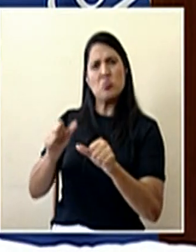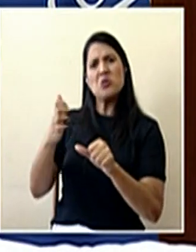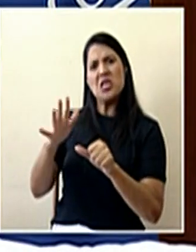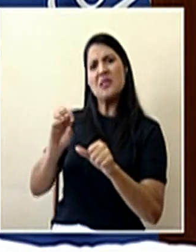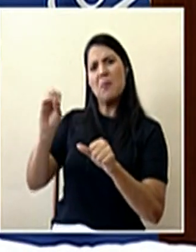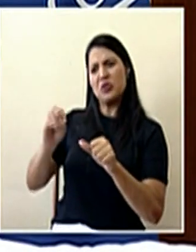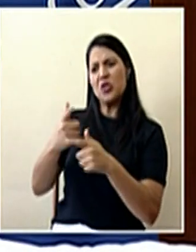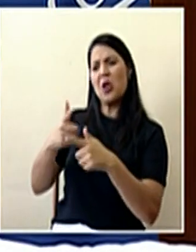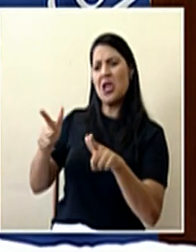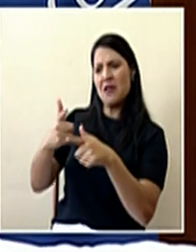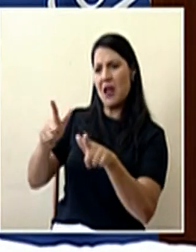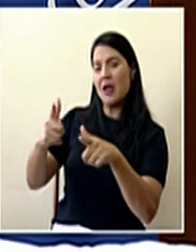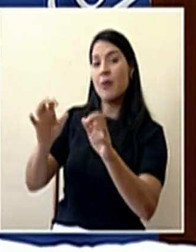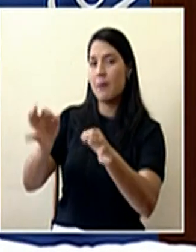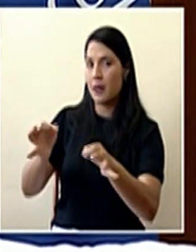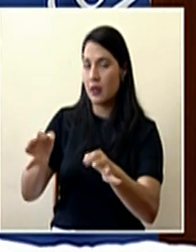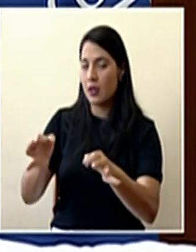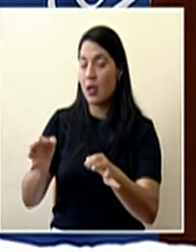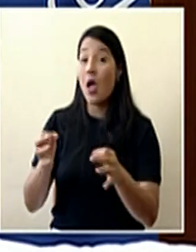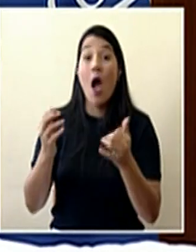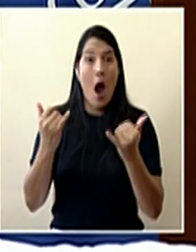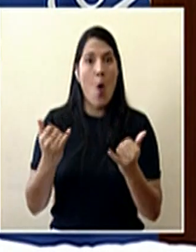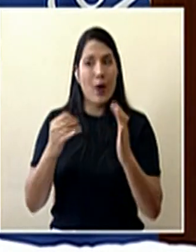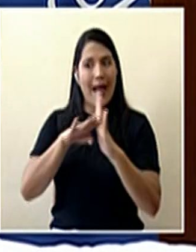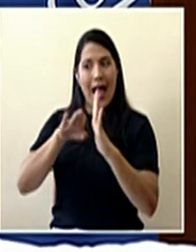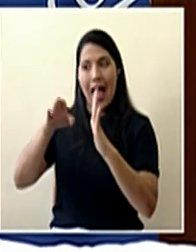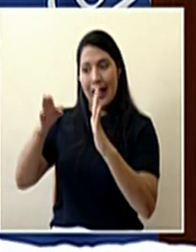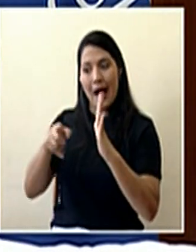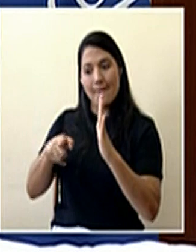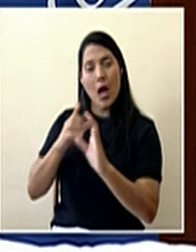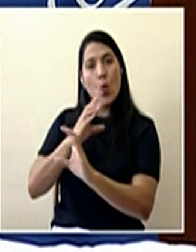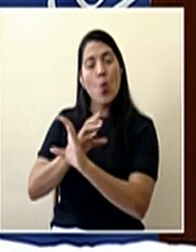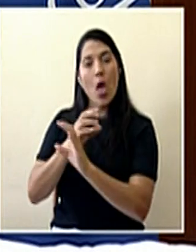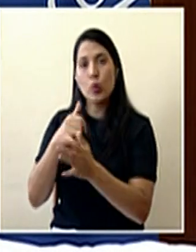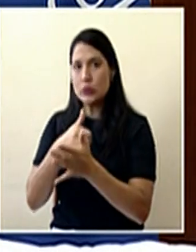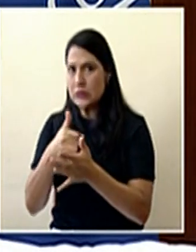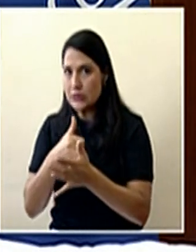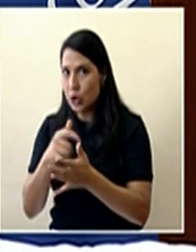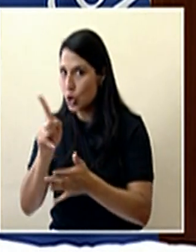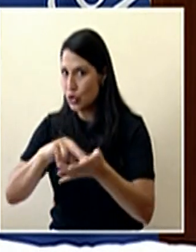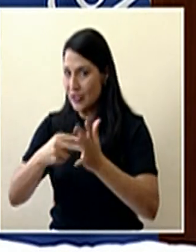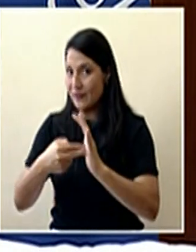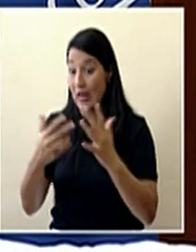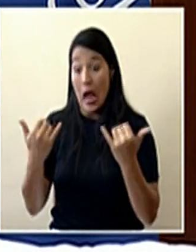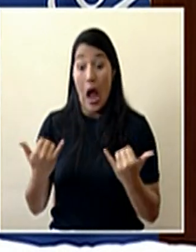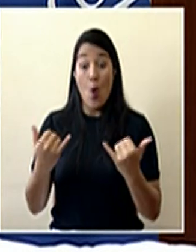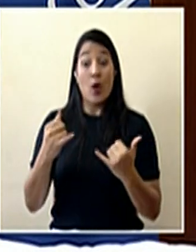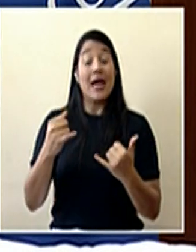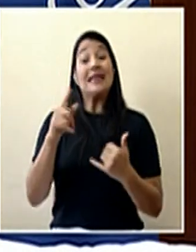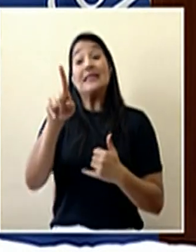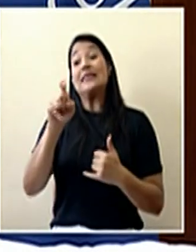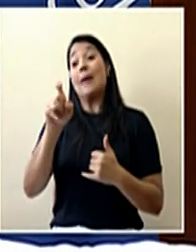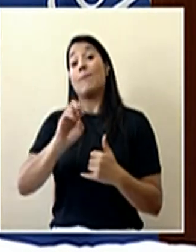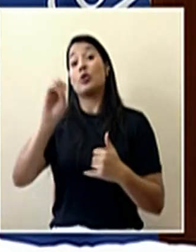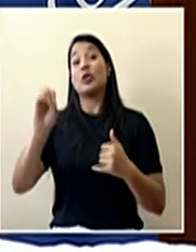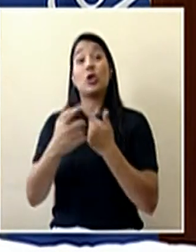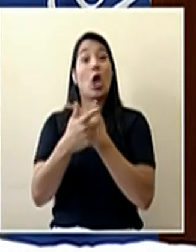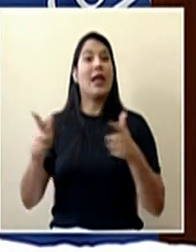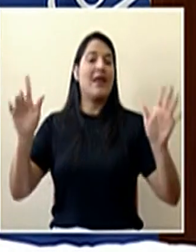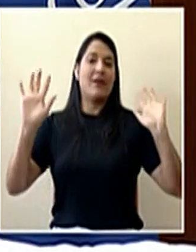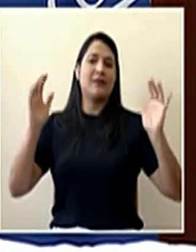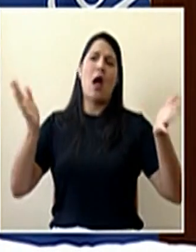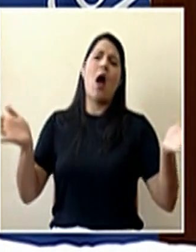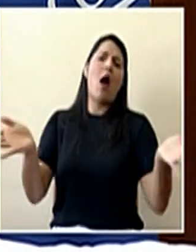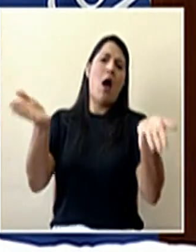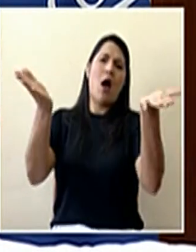puede reafirmar, que no es que las camas UCI están el 100% libres. O sea, no es que están ahí todas,